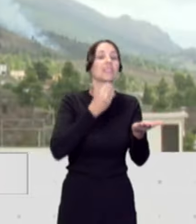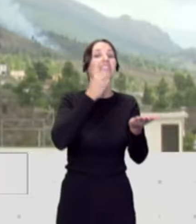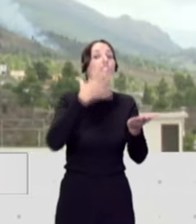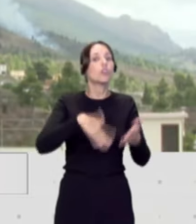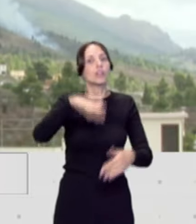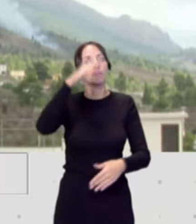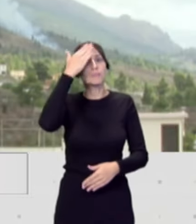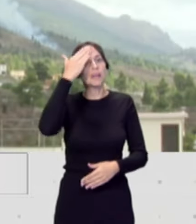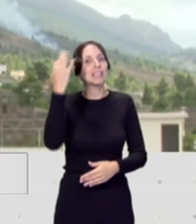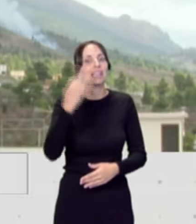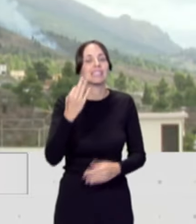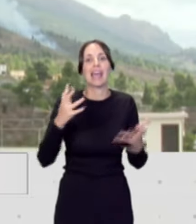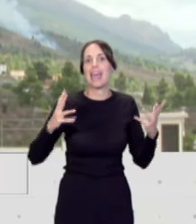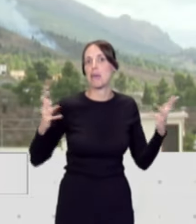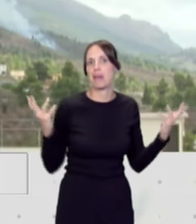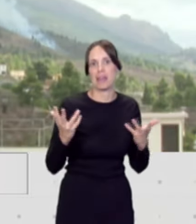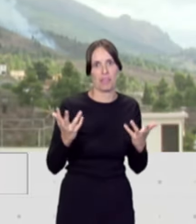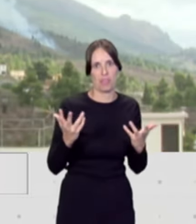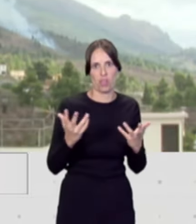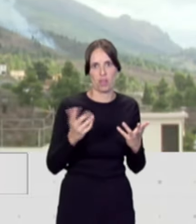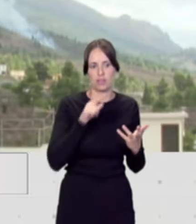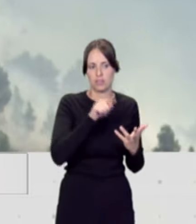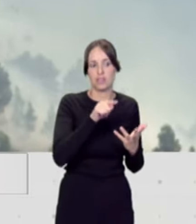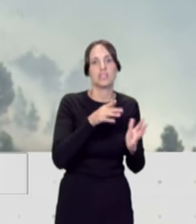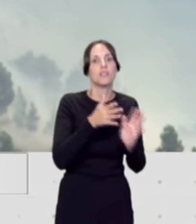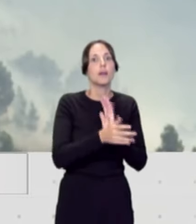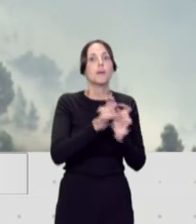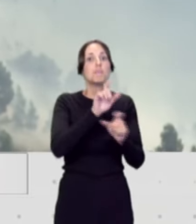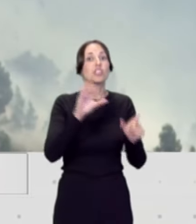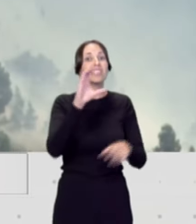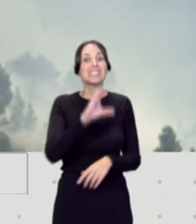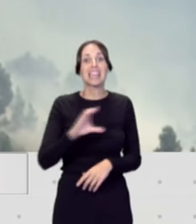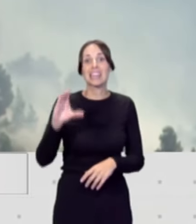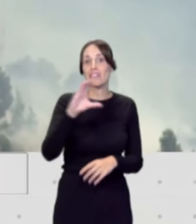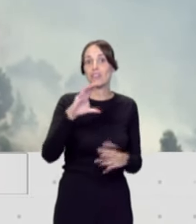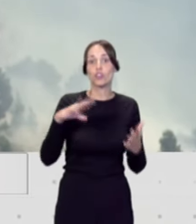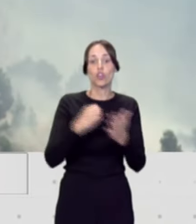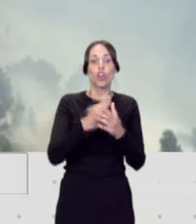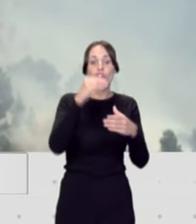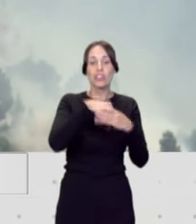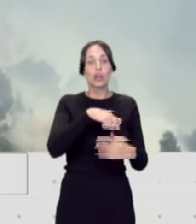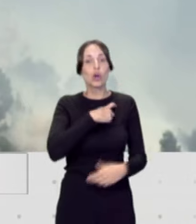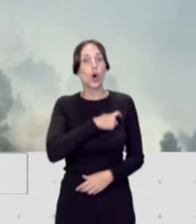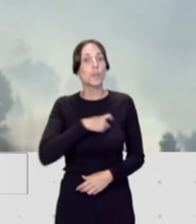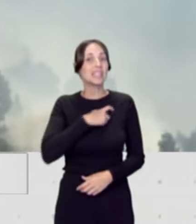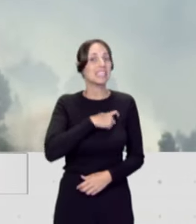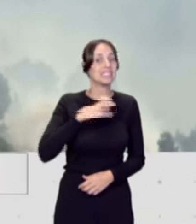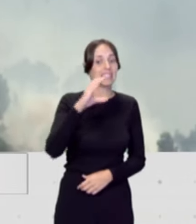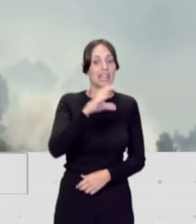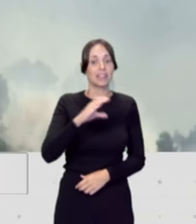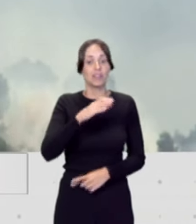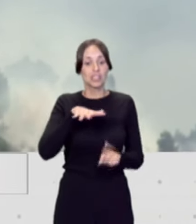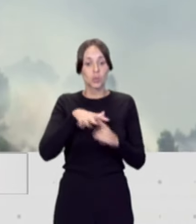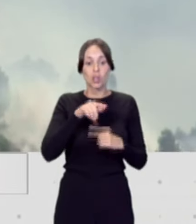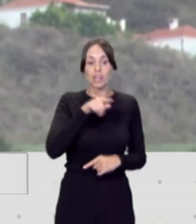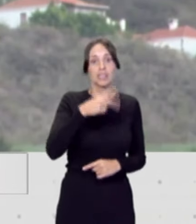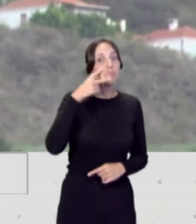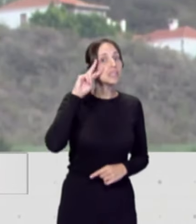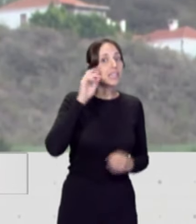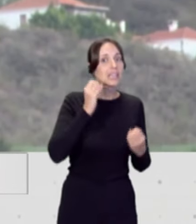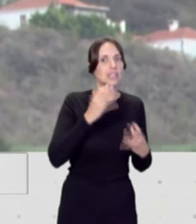cómo todos los científicos que estábamos involucrados en el comité científico vivíamos esos momentos. Yo soy